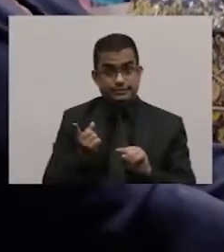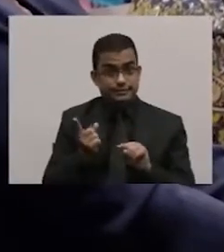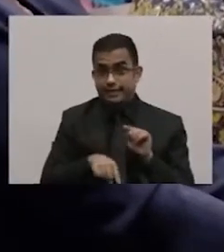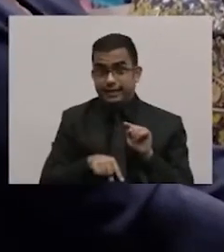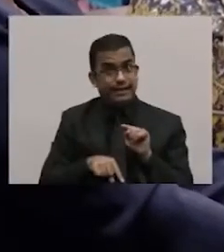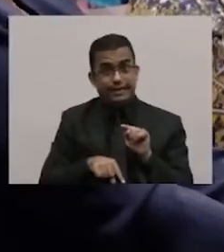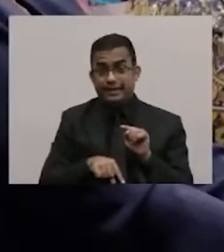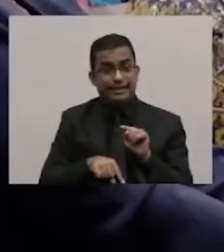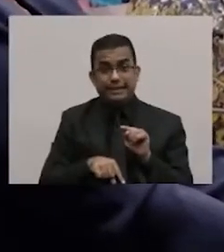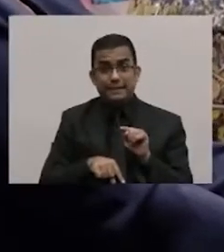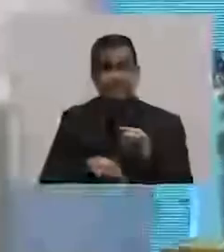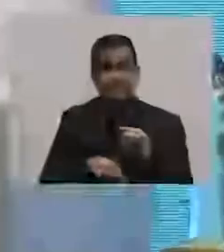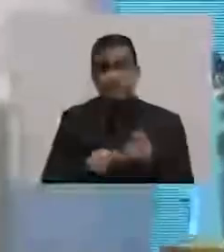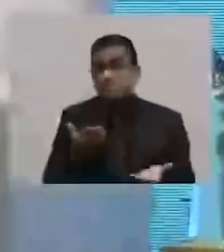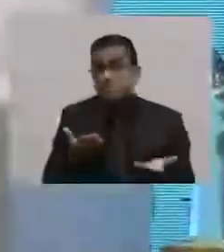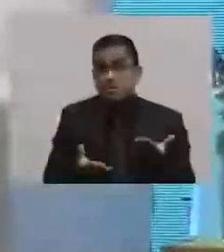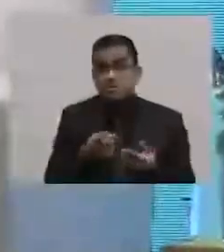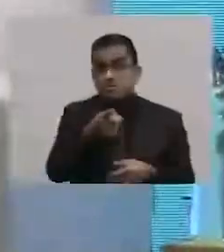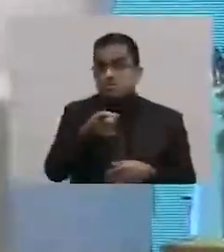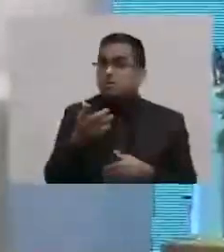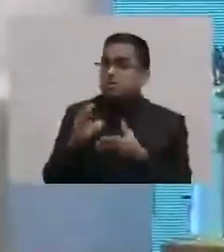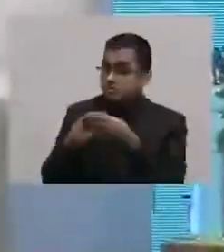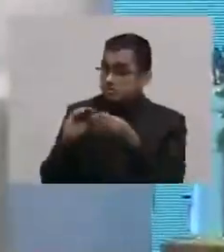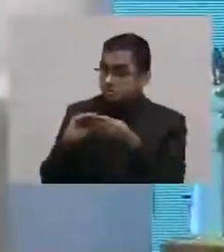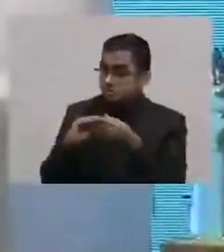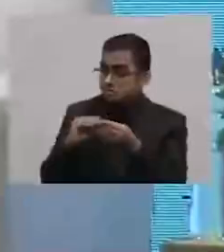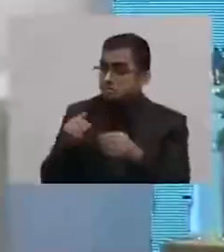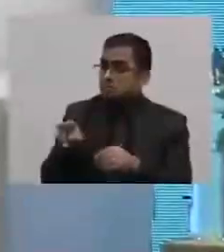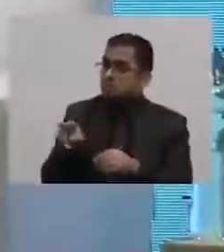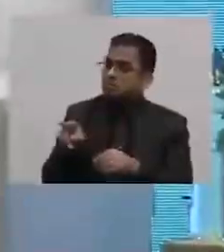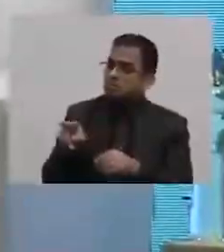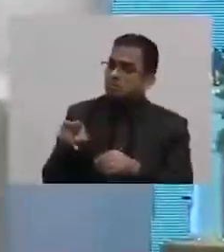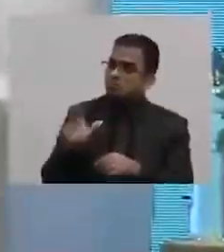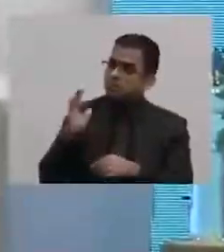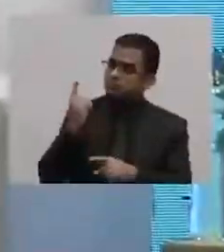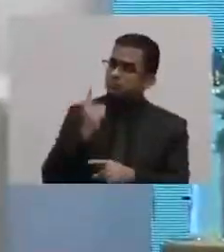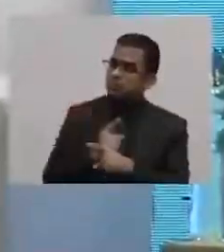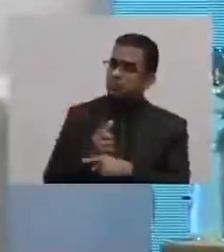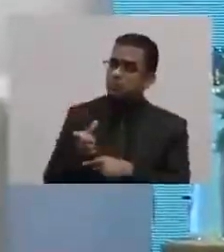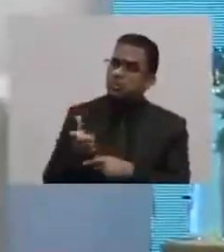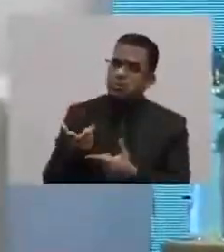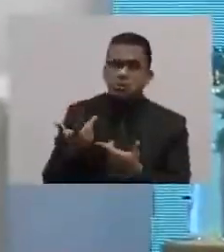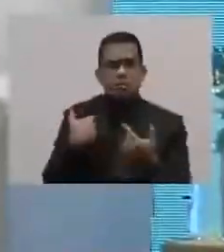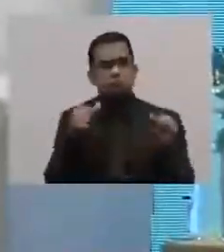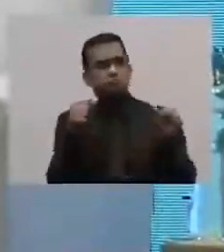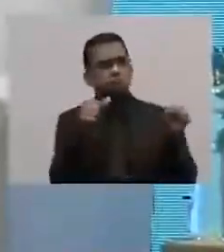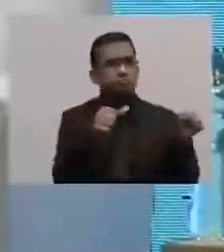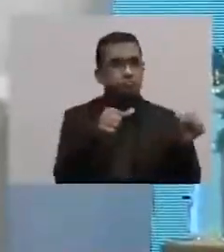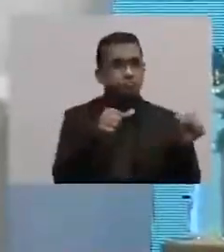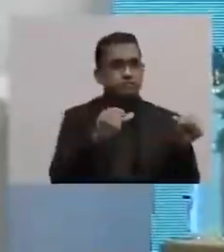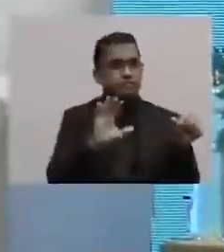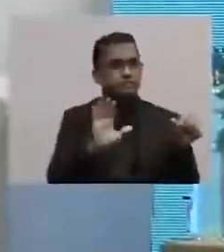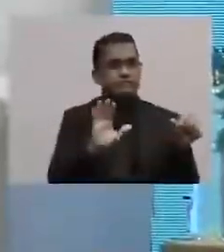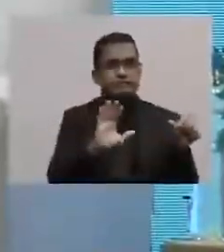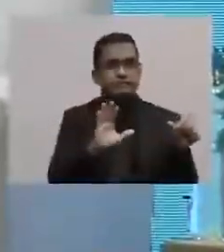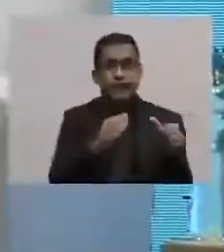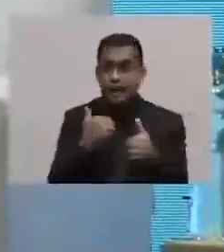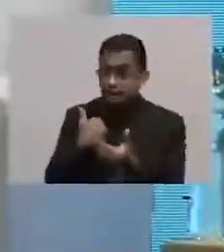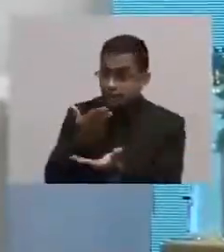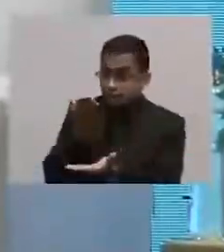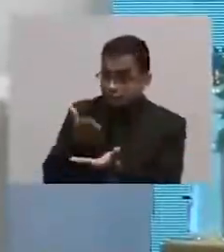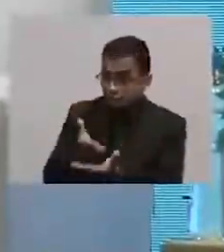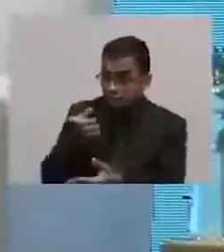Y usted me pudiera decir una cosa que a lo mejor es cierta, pero yo no tengo cómo comprobarla, ni usted me está dando el elemento de prueba para